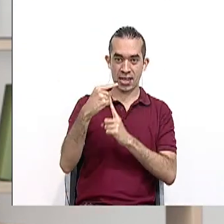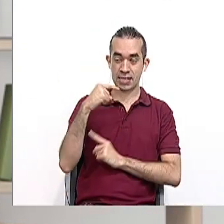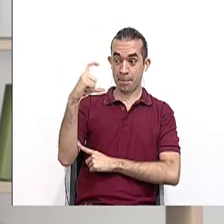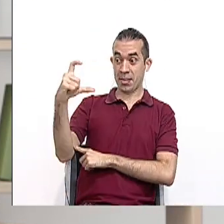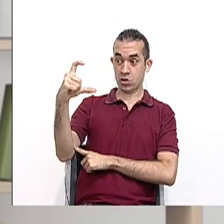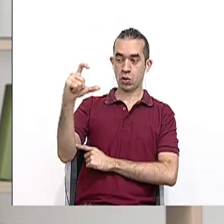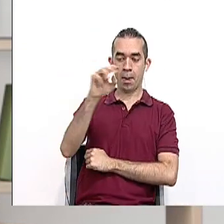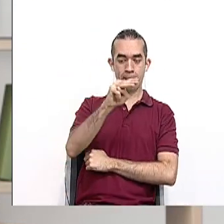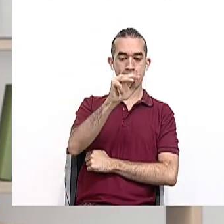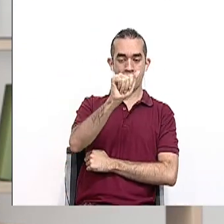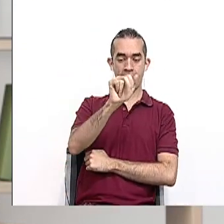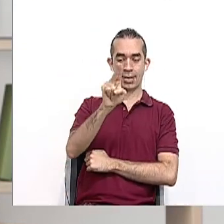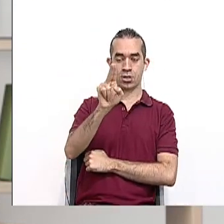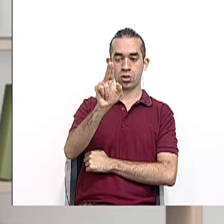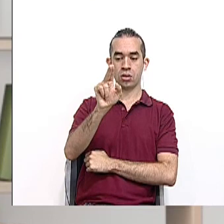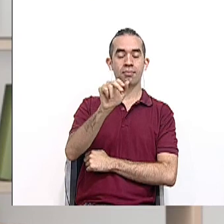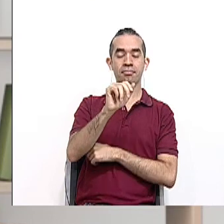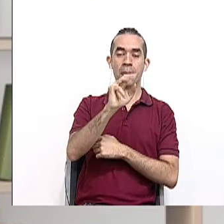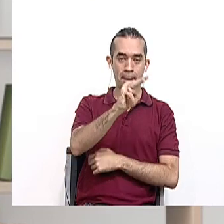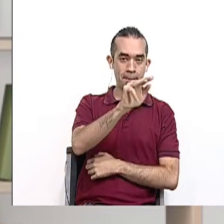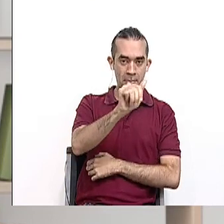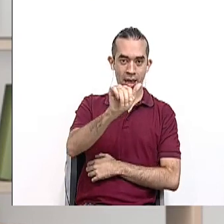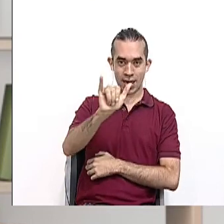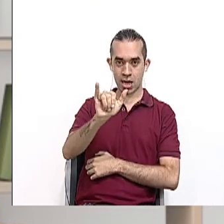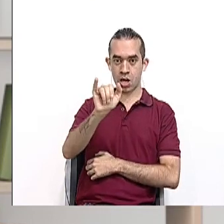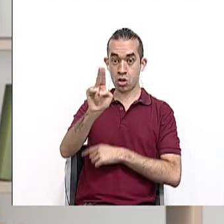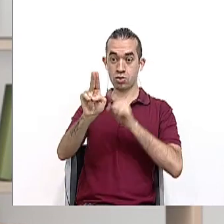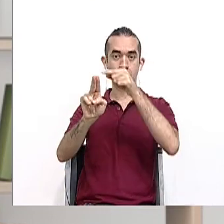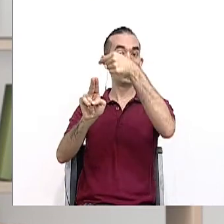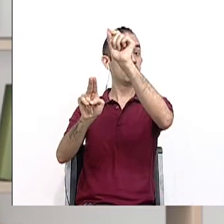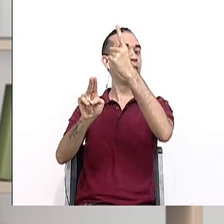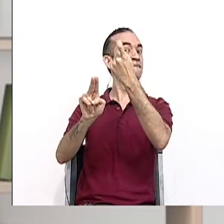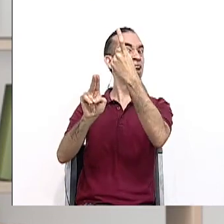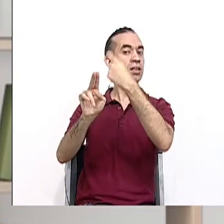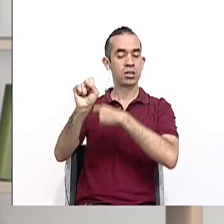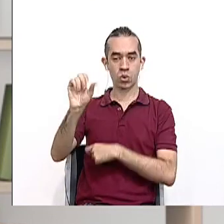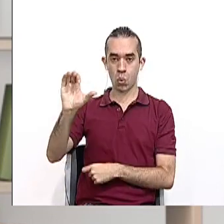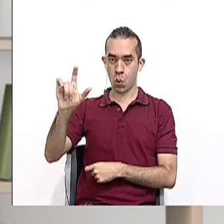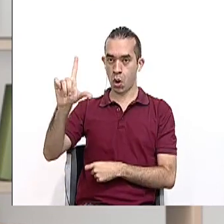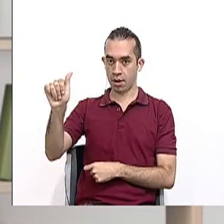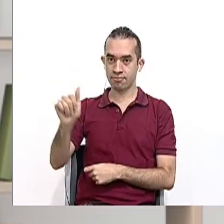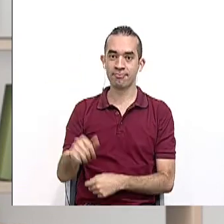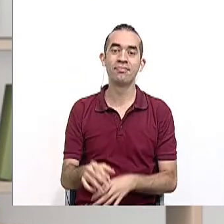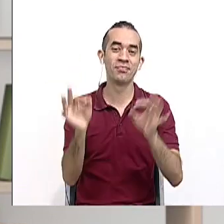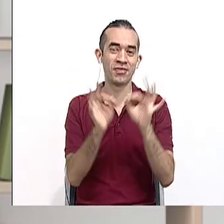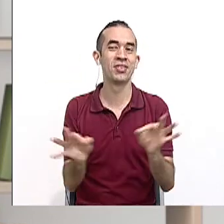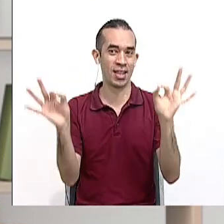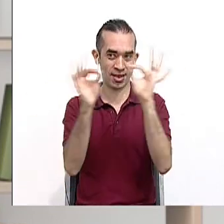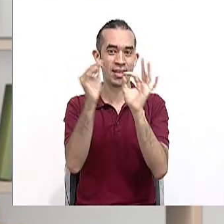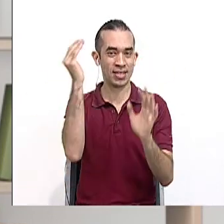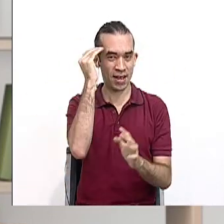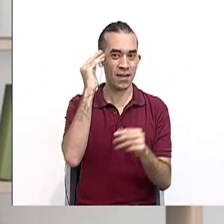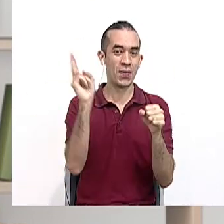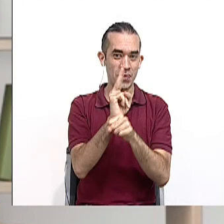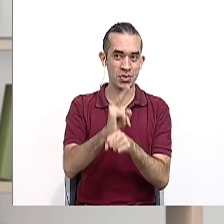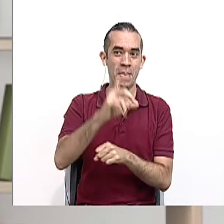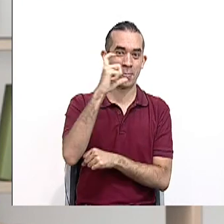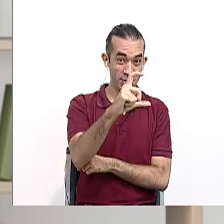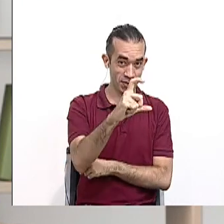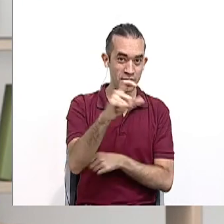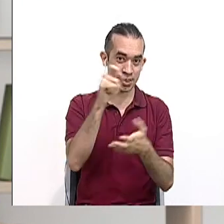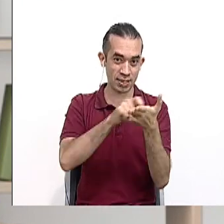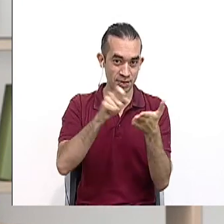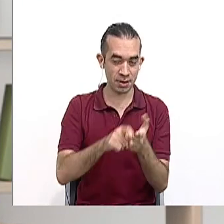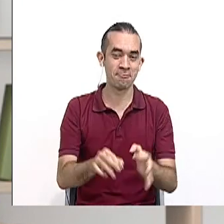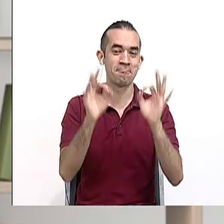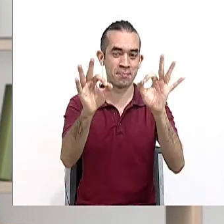palabra que le faltaba a la tilde. Muy bien hecho. ¿Y vieron qué importante? ¿Cuándo escribir con mayúscula? Excelente. Bueno, muchachos,